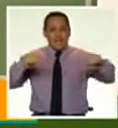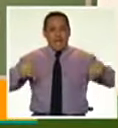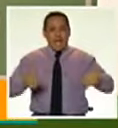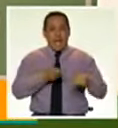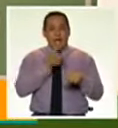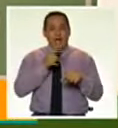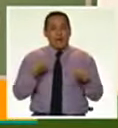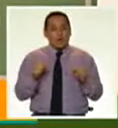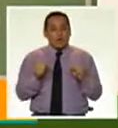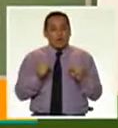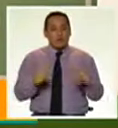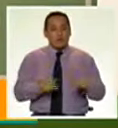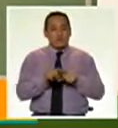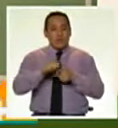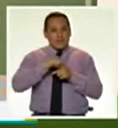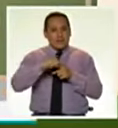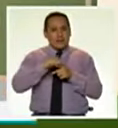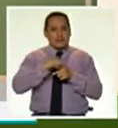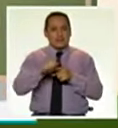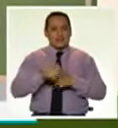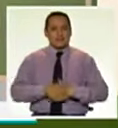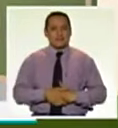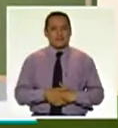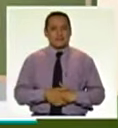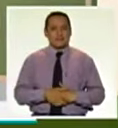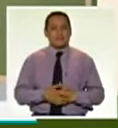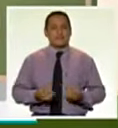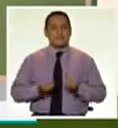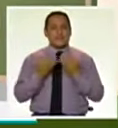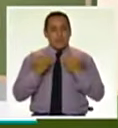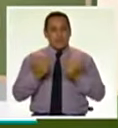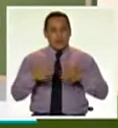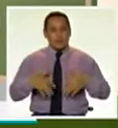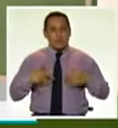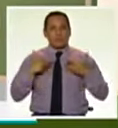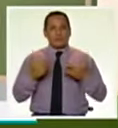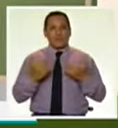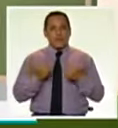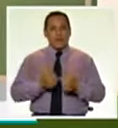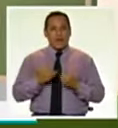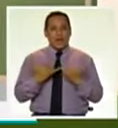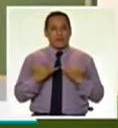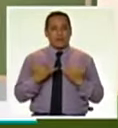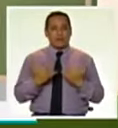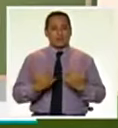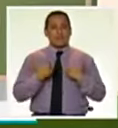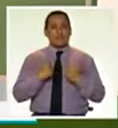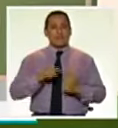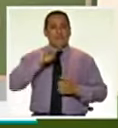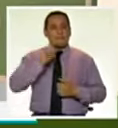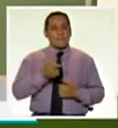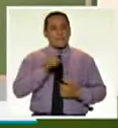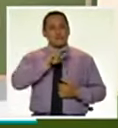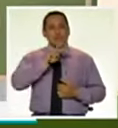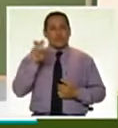los chicos, para que entrenen. Entonces, vamos a poder, actualmente, tenemos 1,200